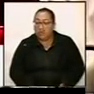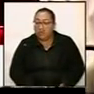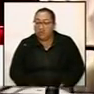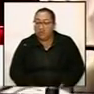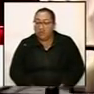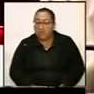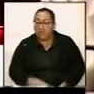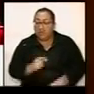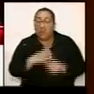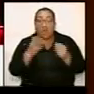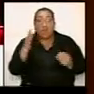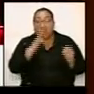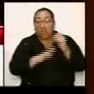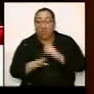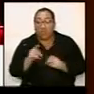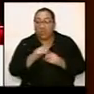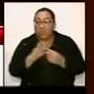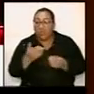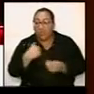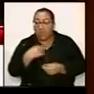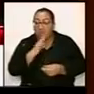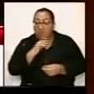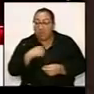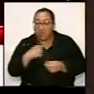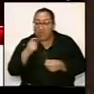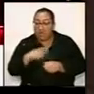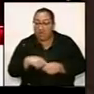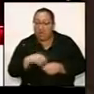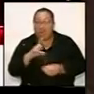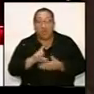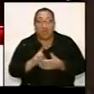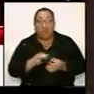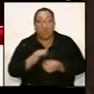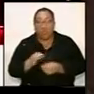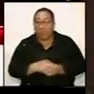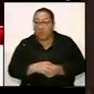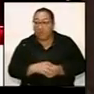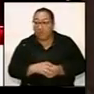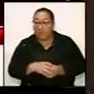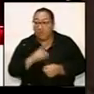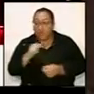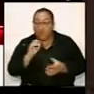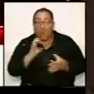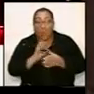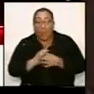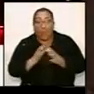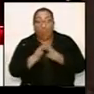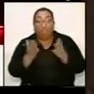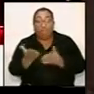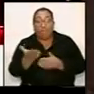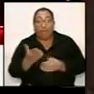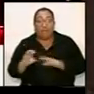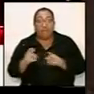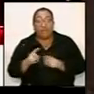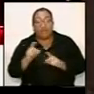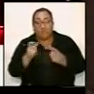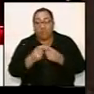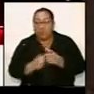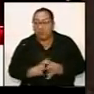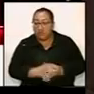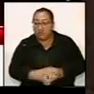aquí hay una gran preocupación, quien le habla pertenece a Lima Provincia, y en ello me uno al gran petitorio que hizo ya un